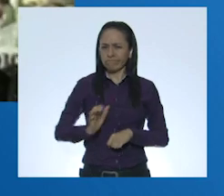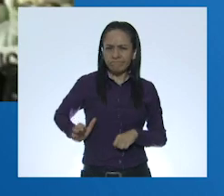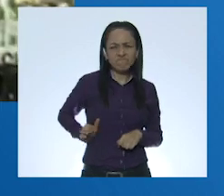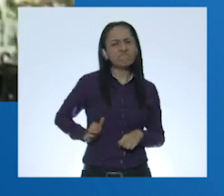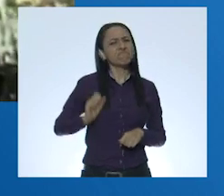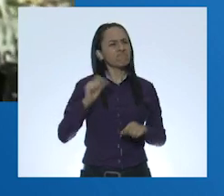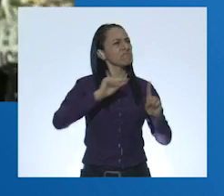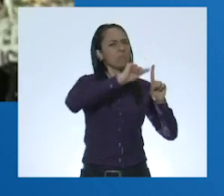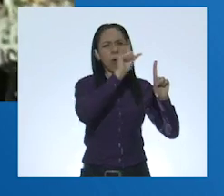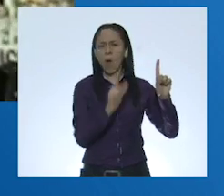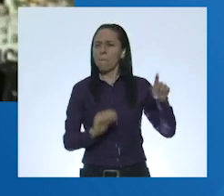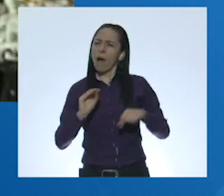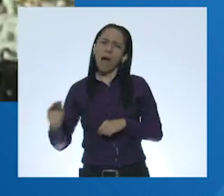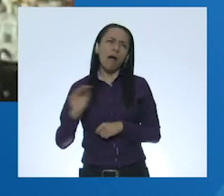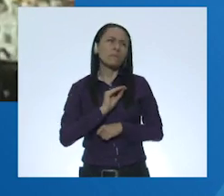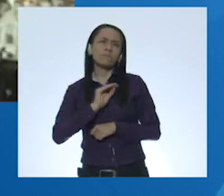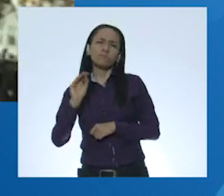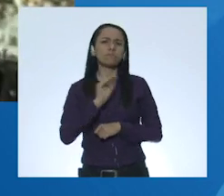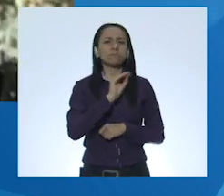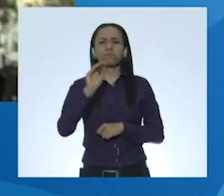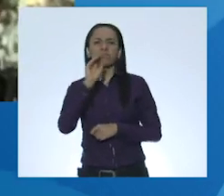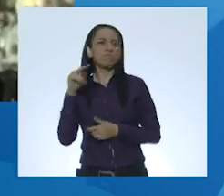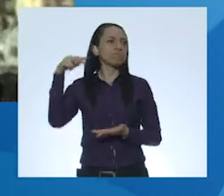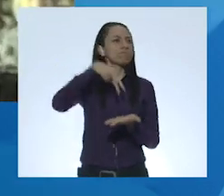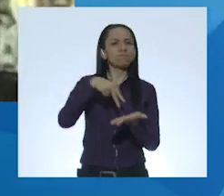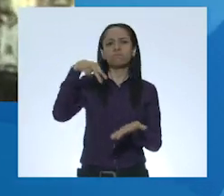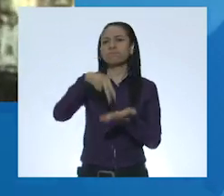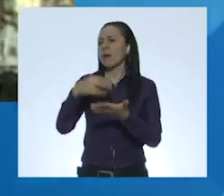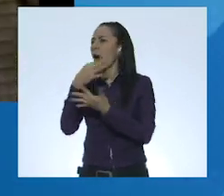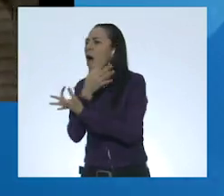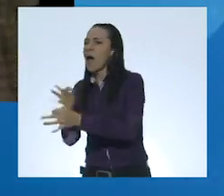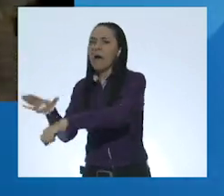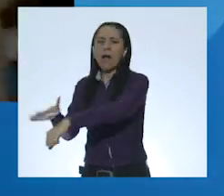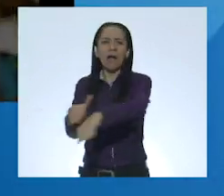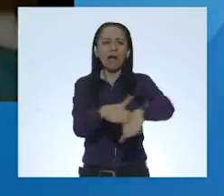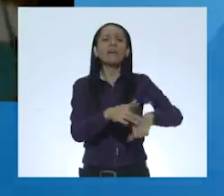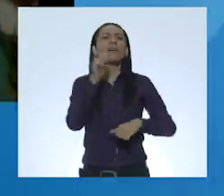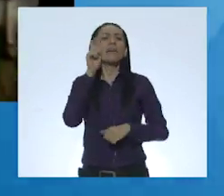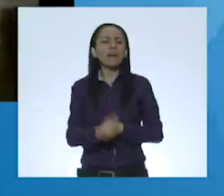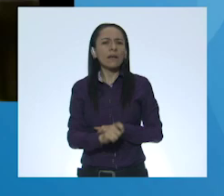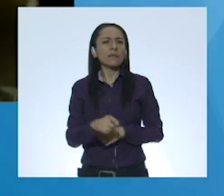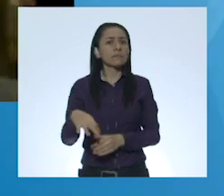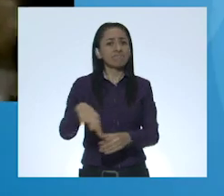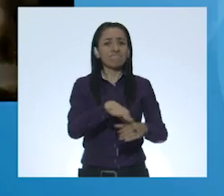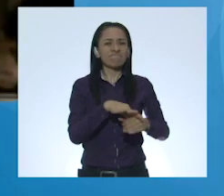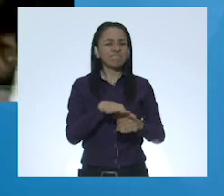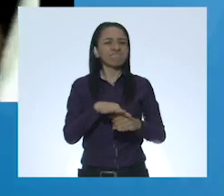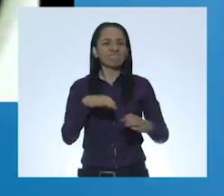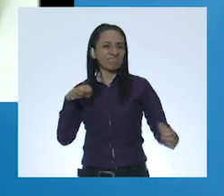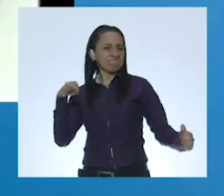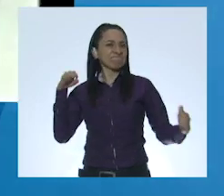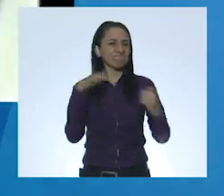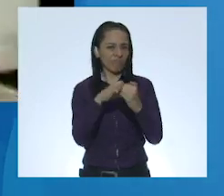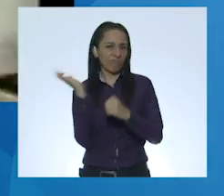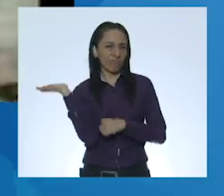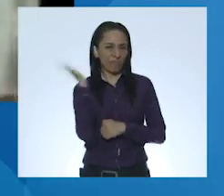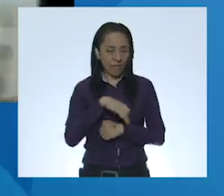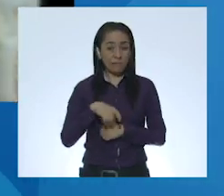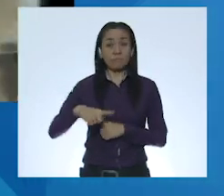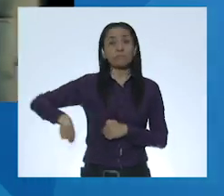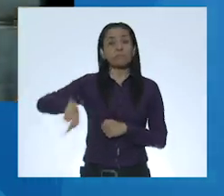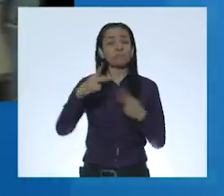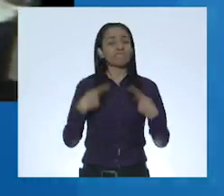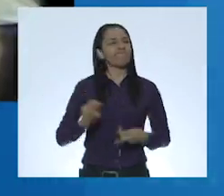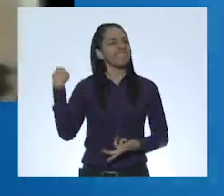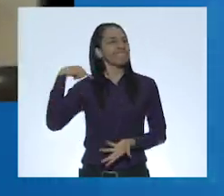todo el país, señalando que se trataba de un fraude electoral. El descontento popular rindió frutos. Al